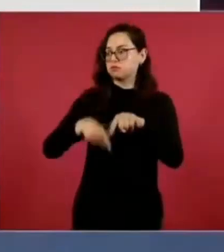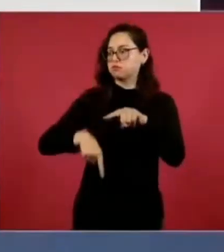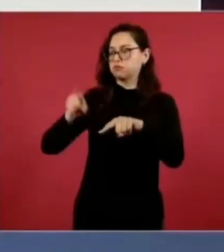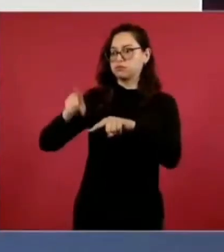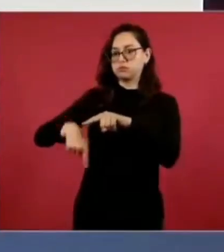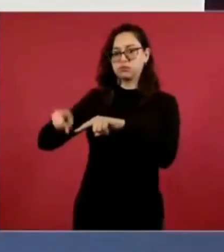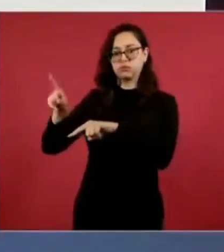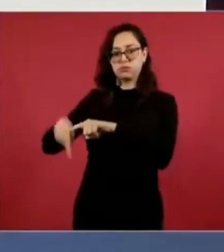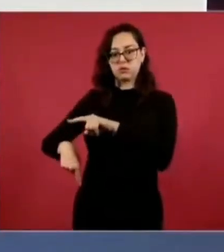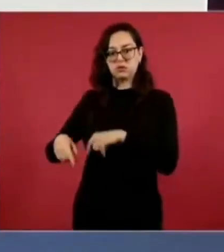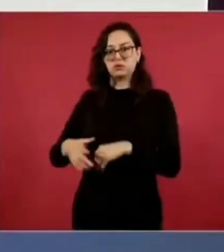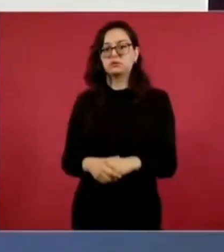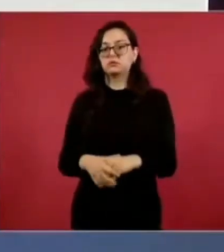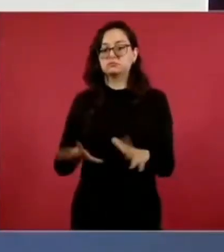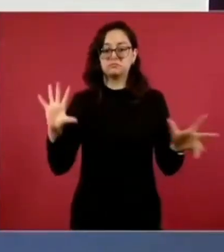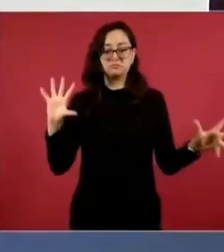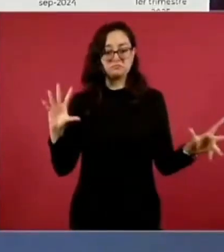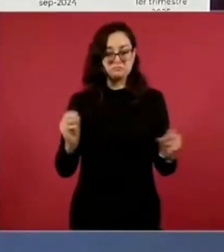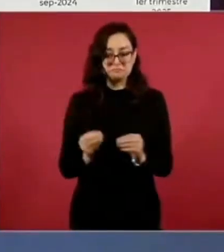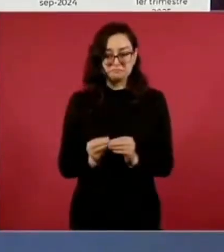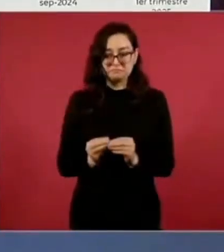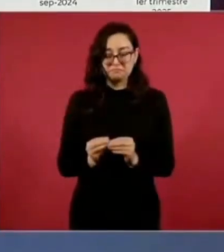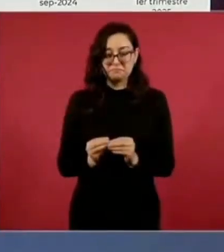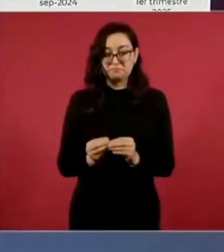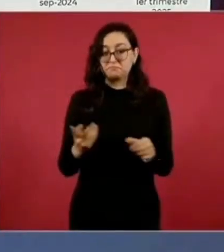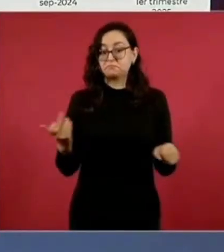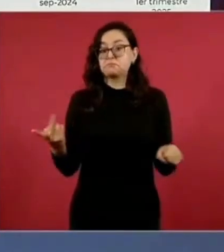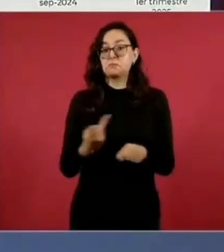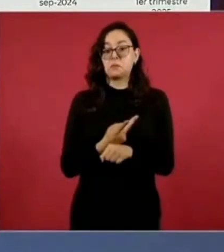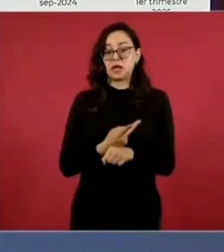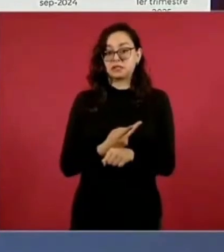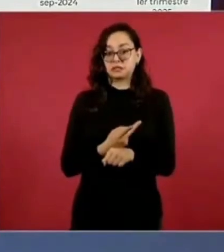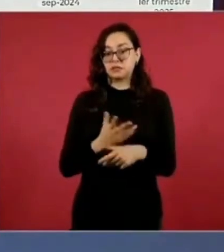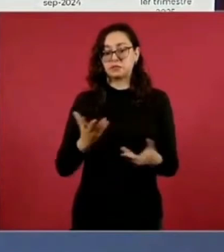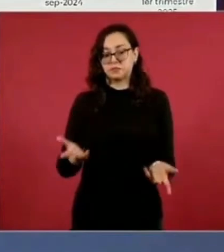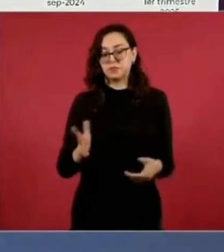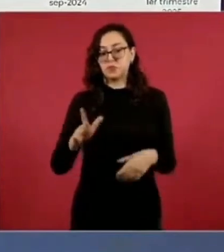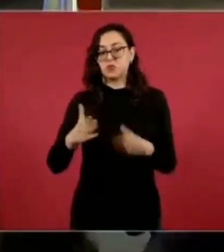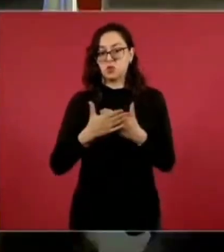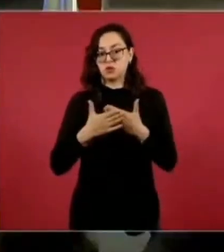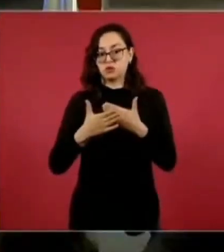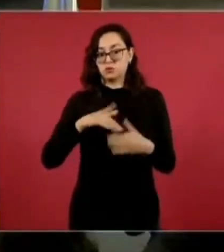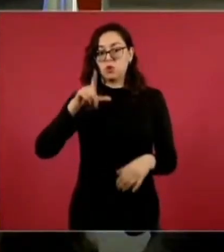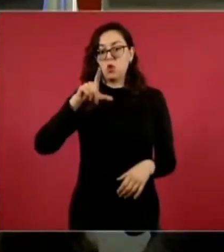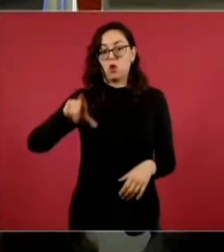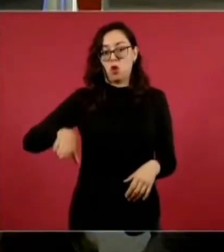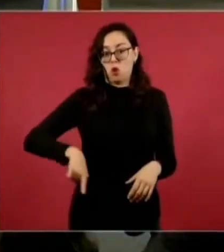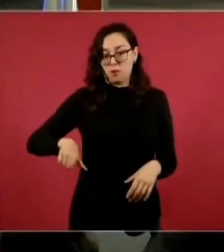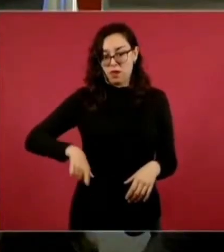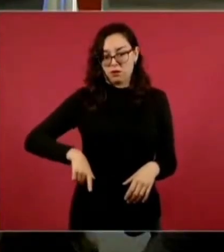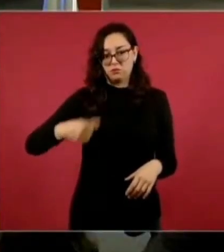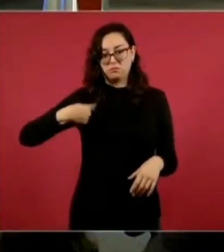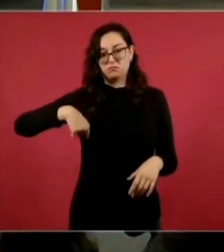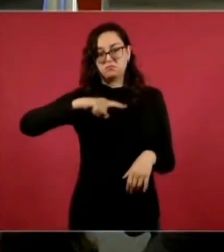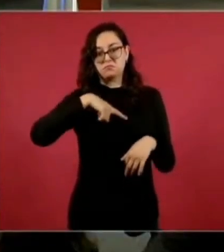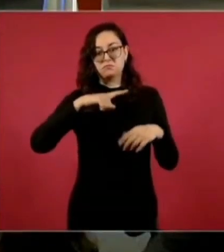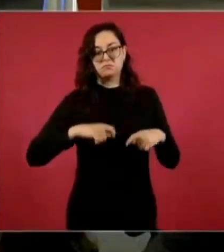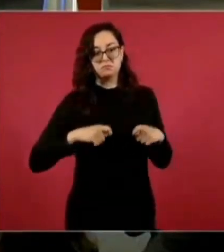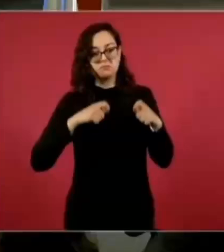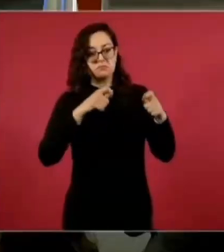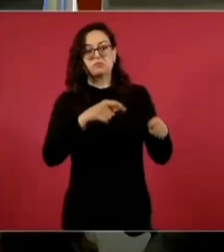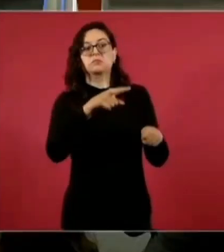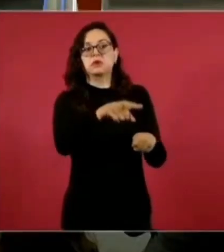Como colofón, como resumen, ¿cuáles son las cuentas que vamos a entregar? Pues